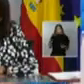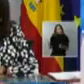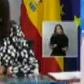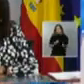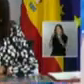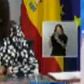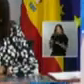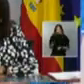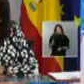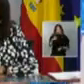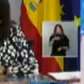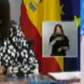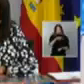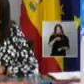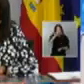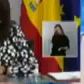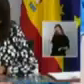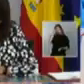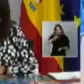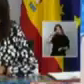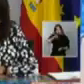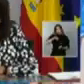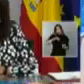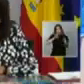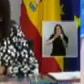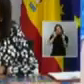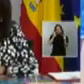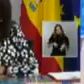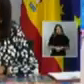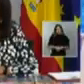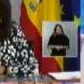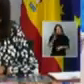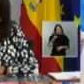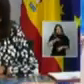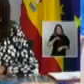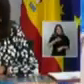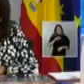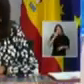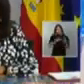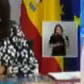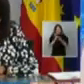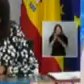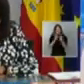te garantiza nada, porque si no sabes conducir bien, a lo mejor estás quemando más combustible, estás contaminando más, estás